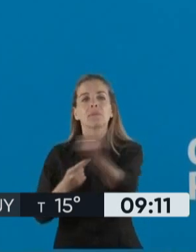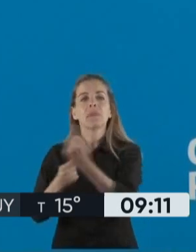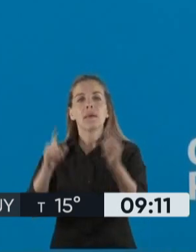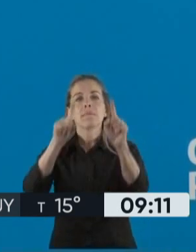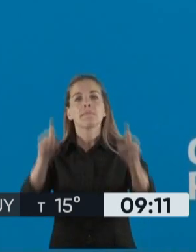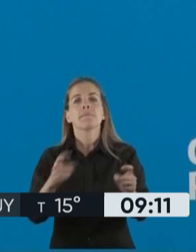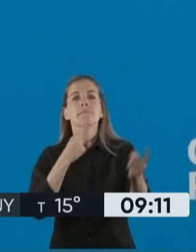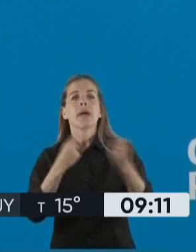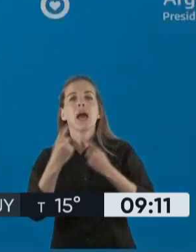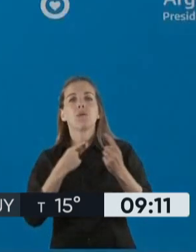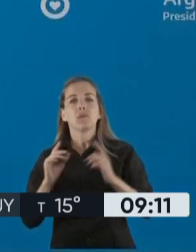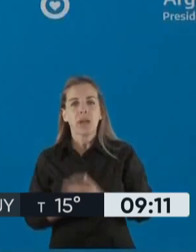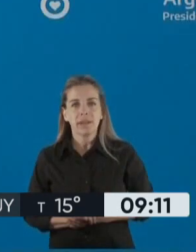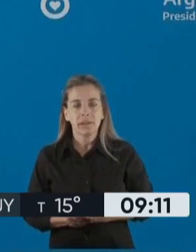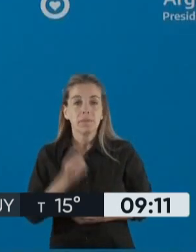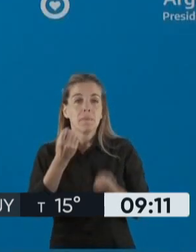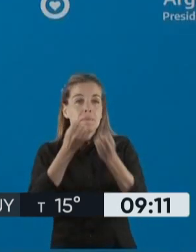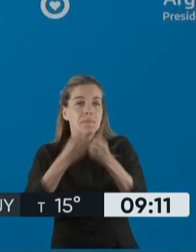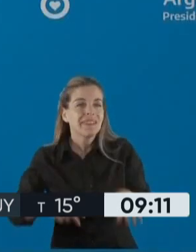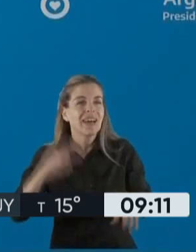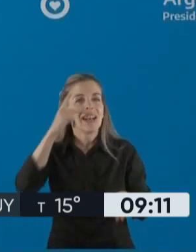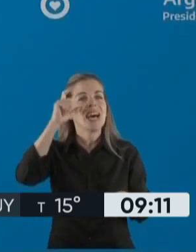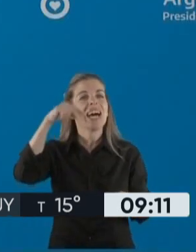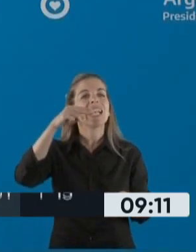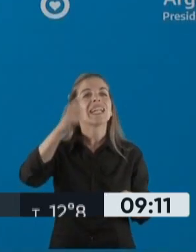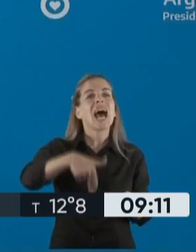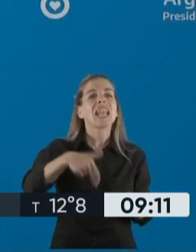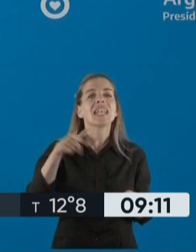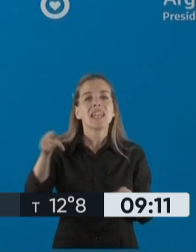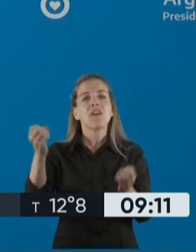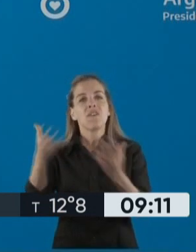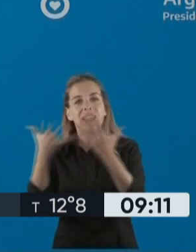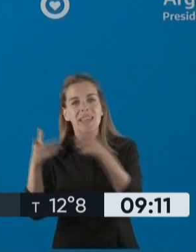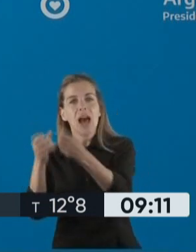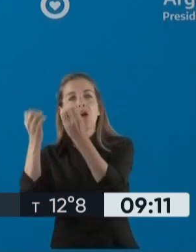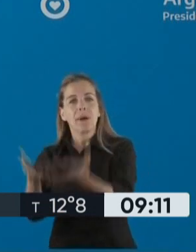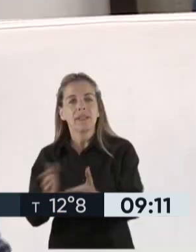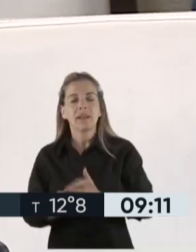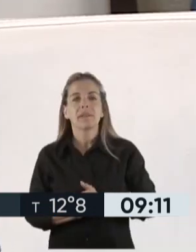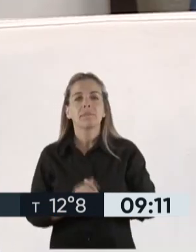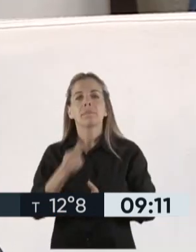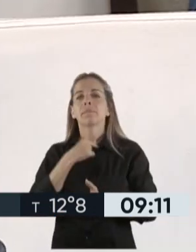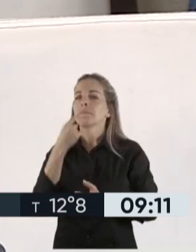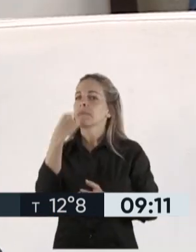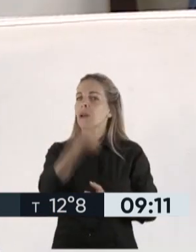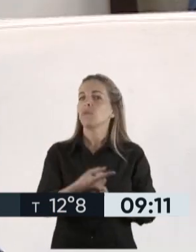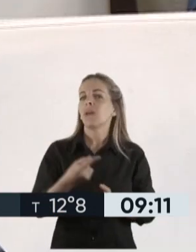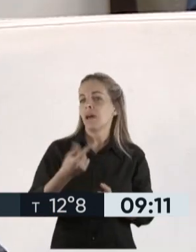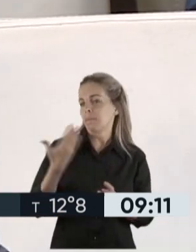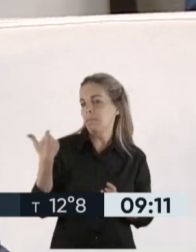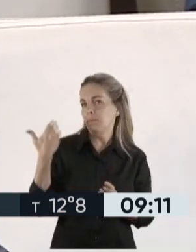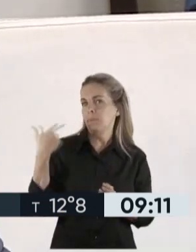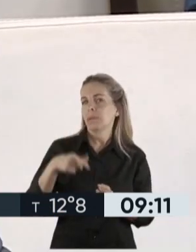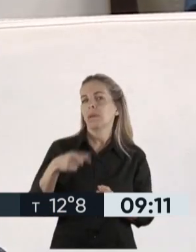para realizar. Vamos a comenzar con Hernán Mundo. Hola Hernán, buen día. ¿Qué tal, Gabriela? Buen día. Quiero consultarte porque en las últimas horas